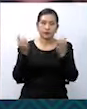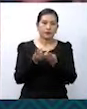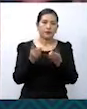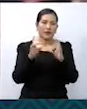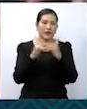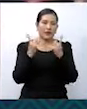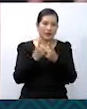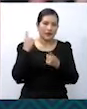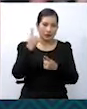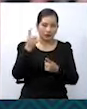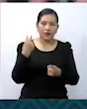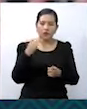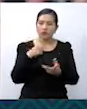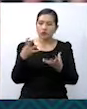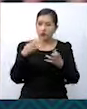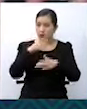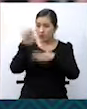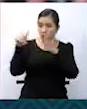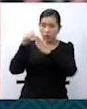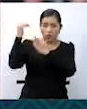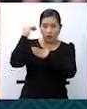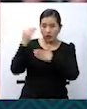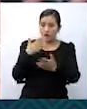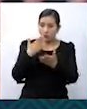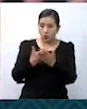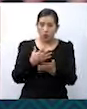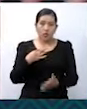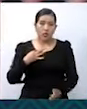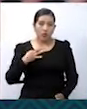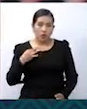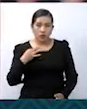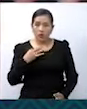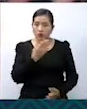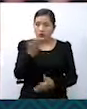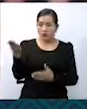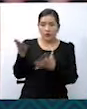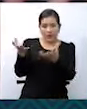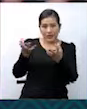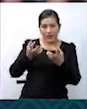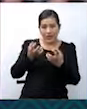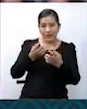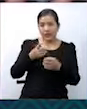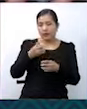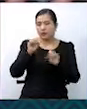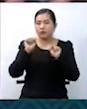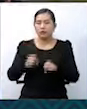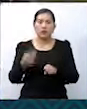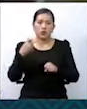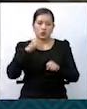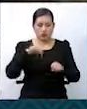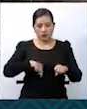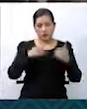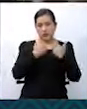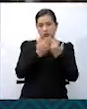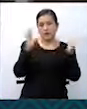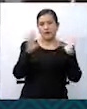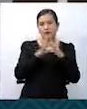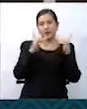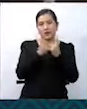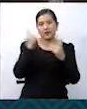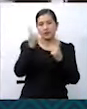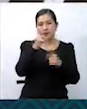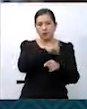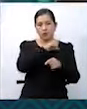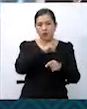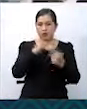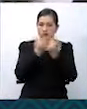voluntad del pueblo cruceño, a quienes deseen, vamos a generar en el Comando Departamental un